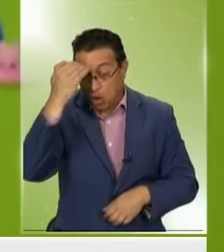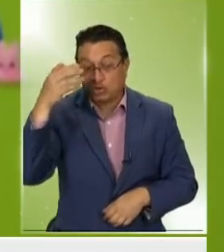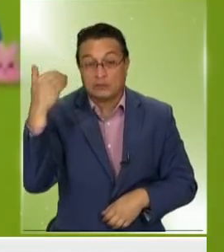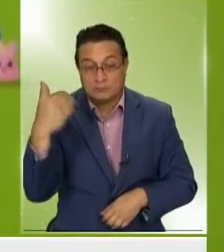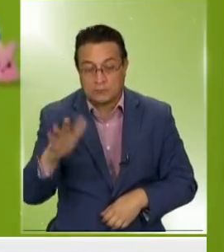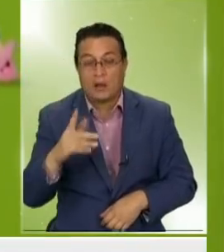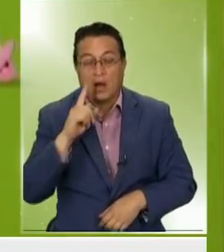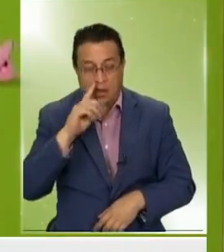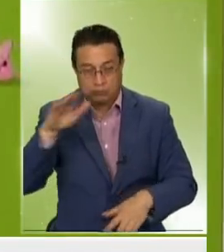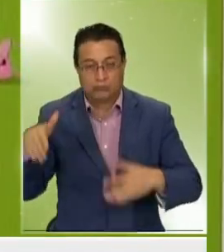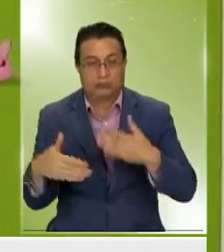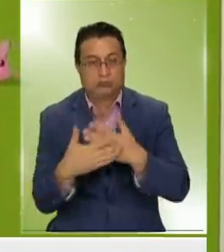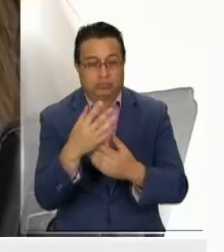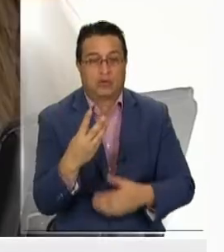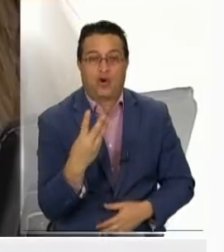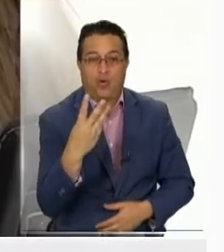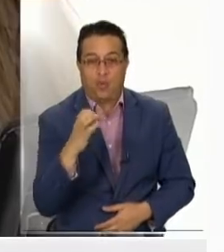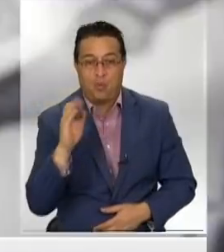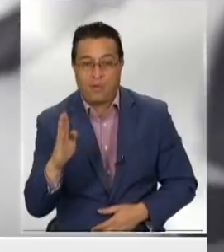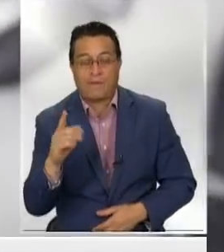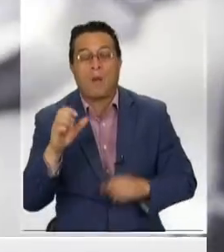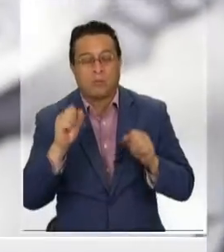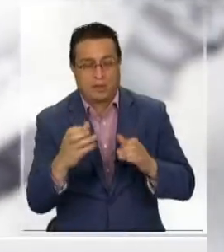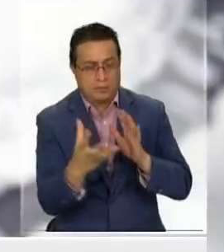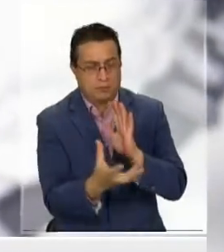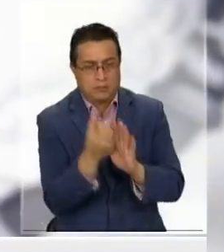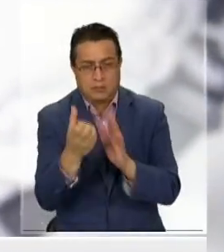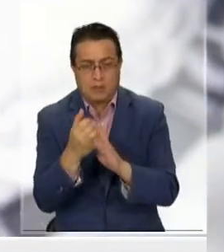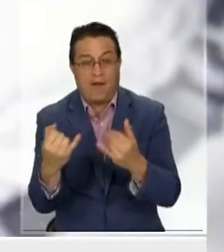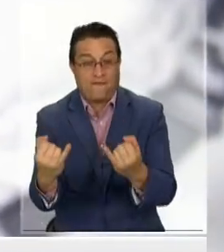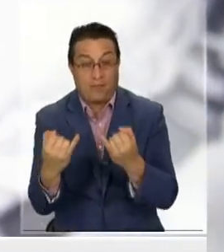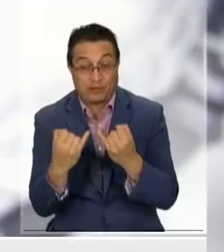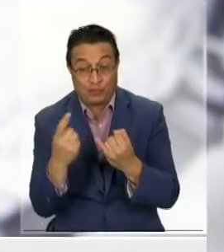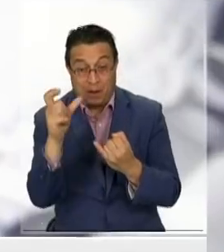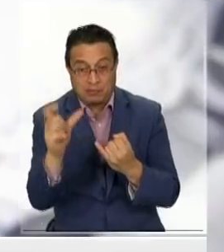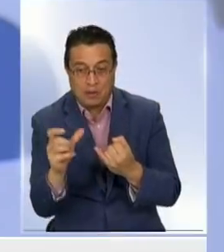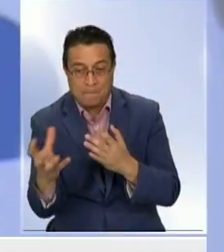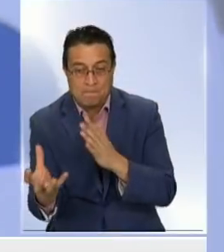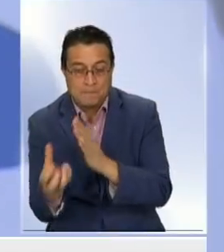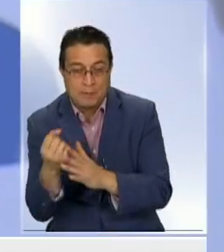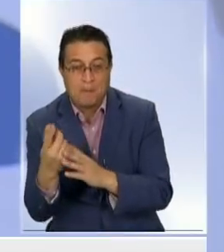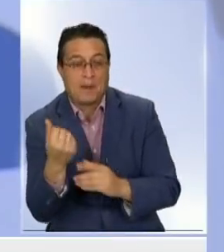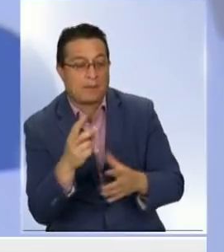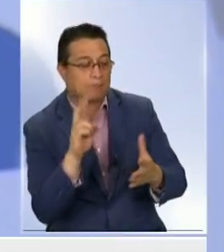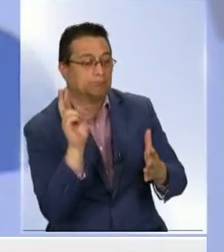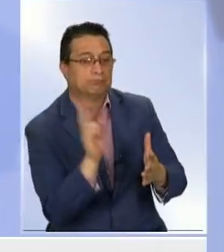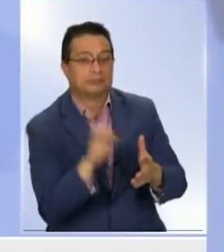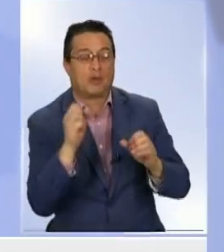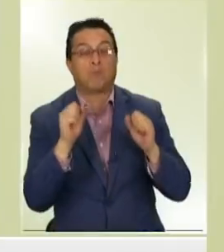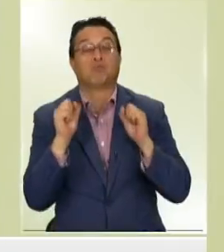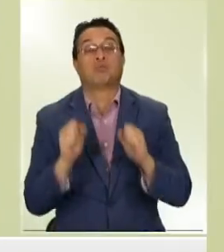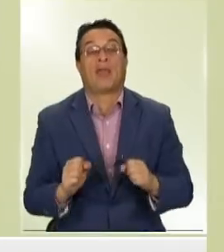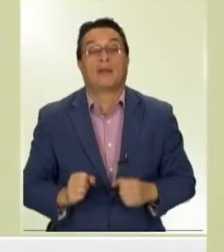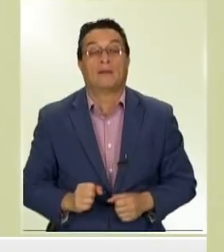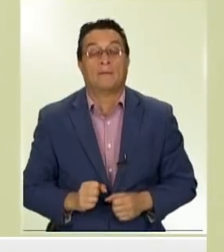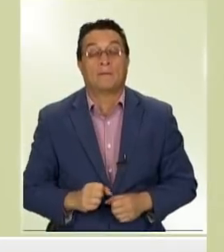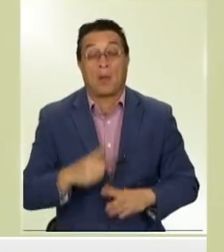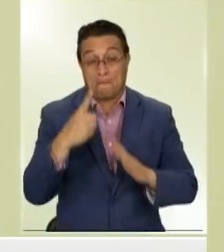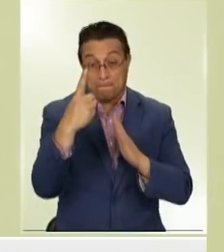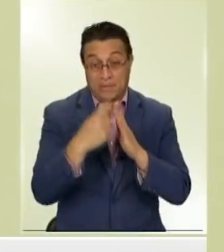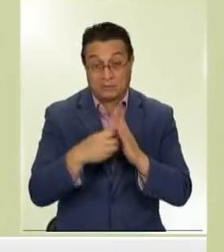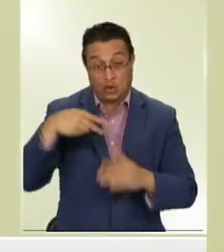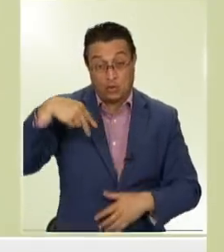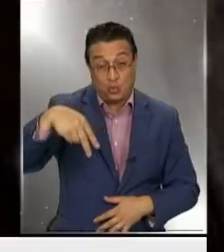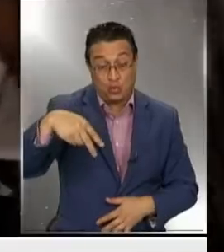detectaran portales o páginas web en las que se podía obtener la información de un afiliado y así quedarse con el dinero retirado. En el mes de julio